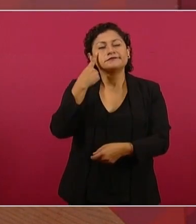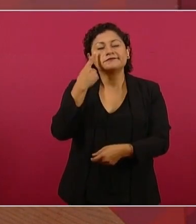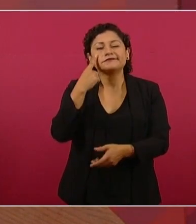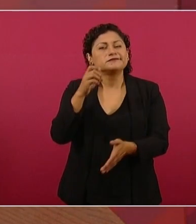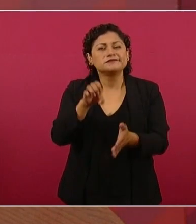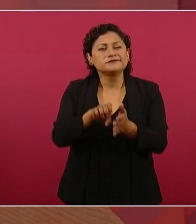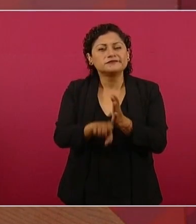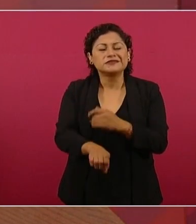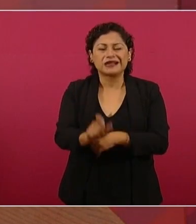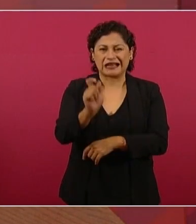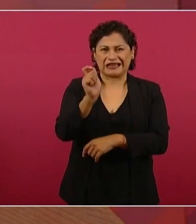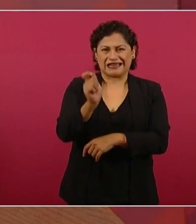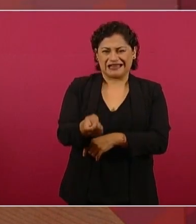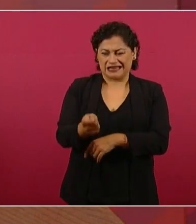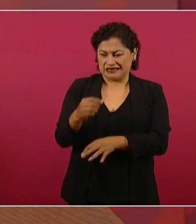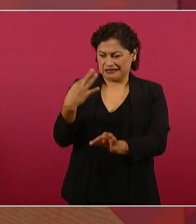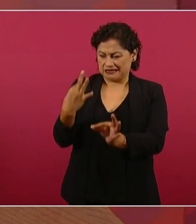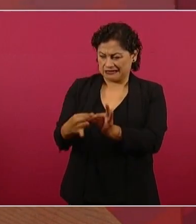Que